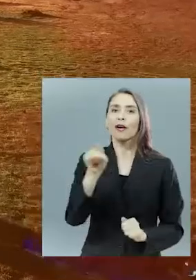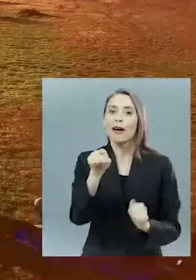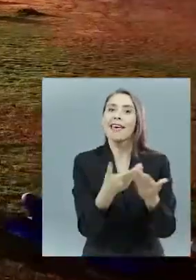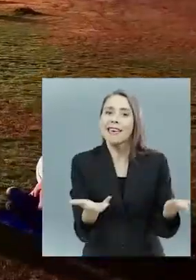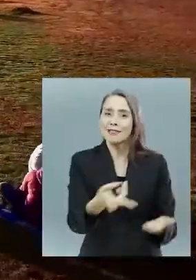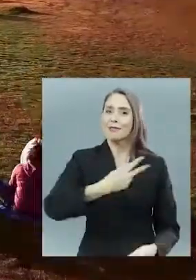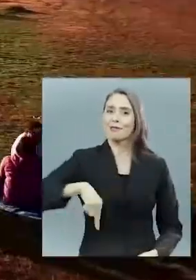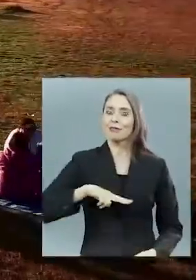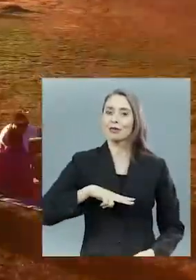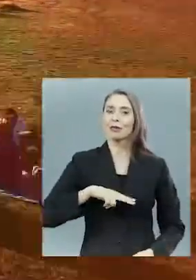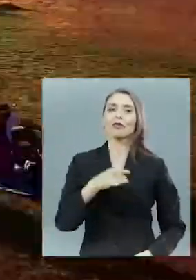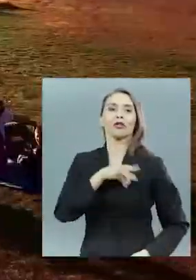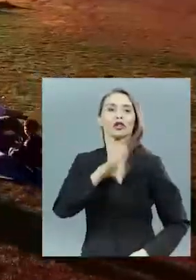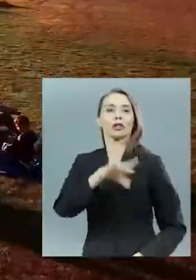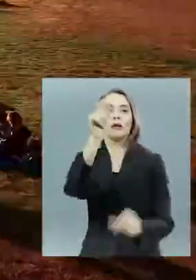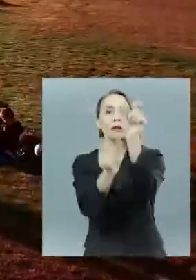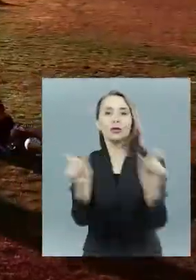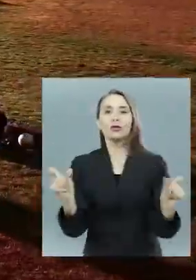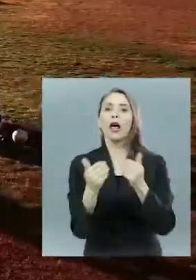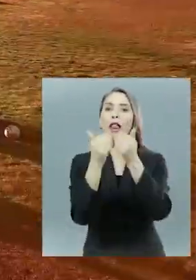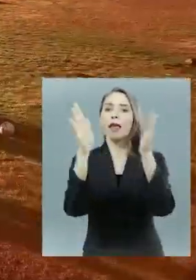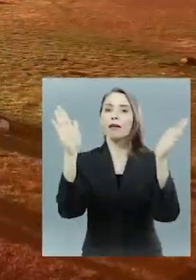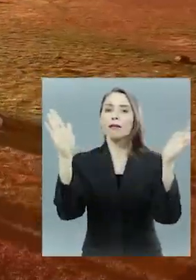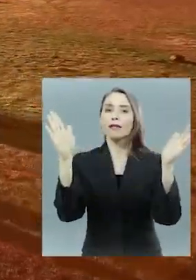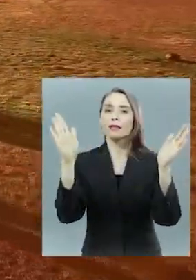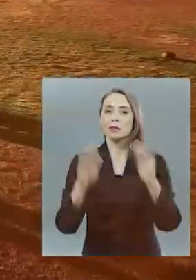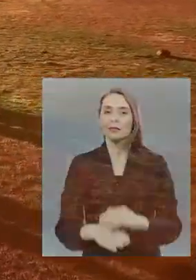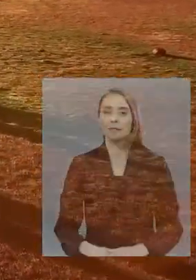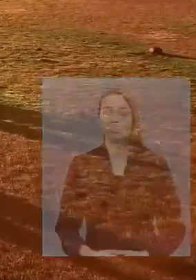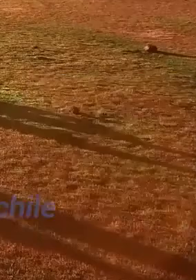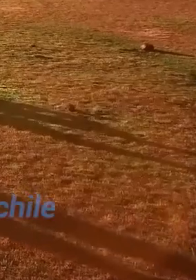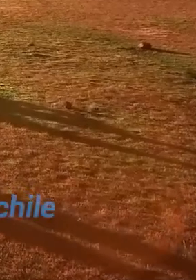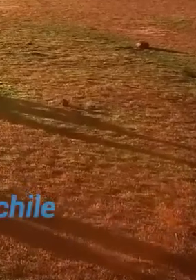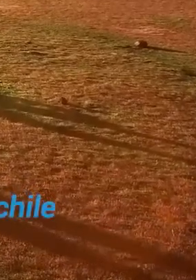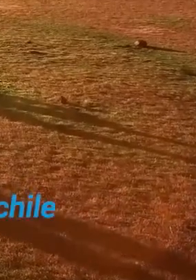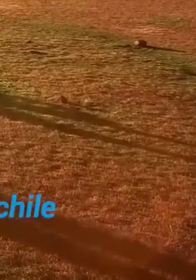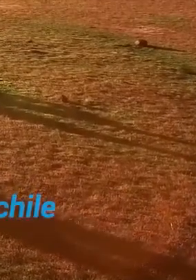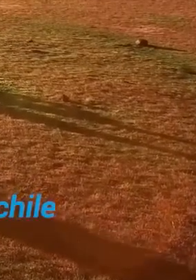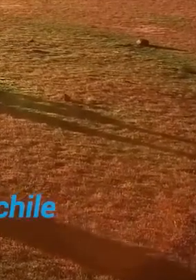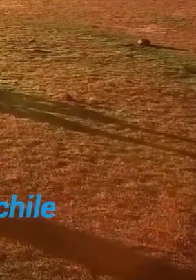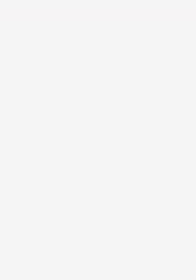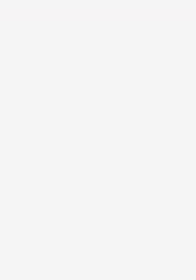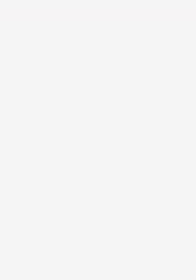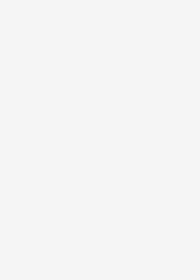Esos somos, el Chile de los libres.